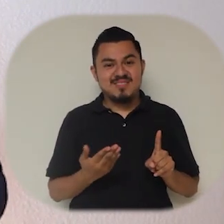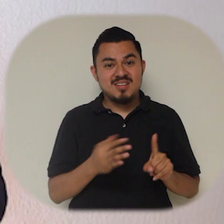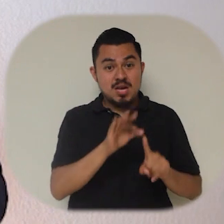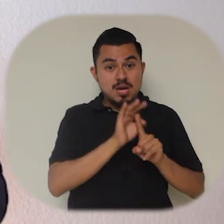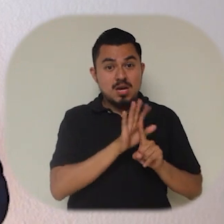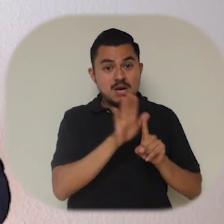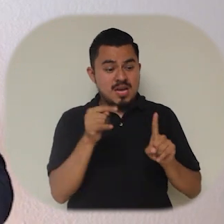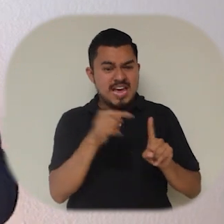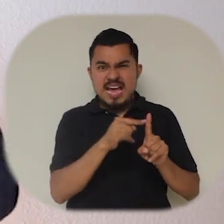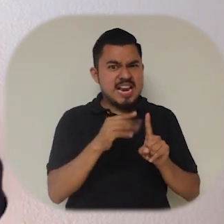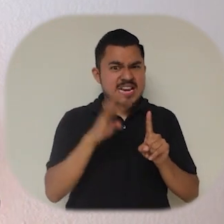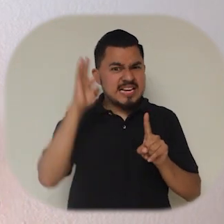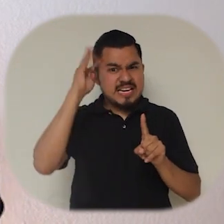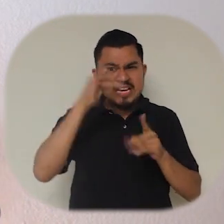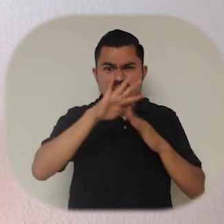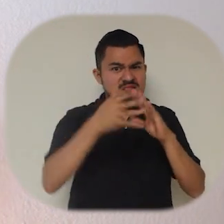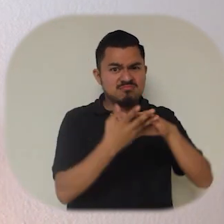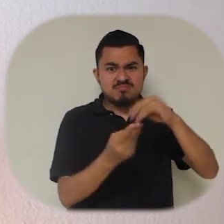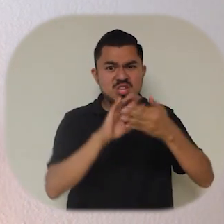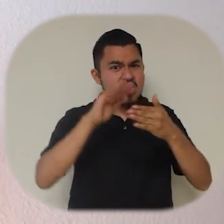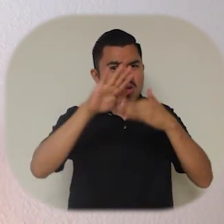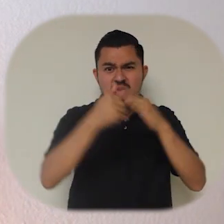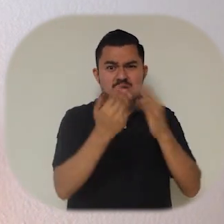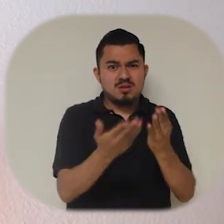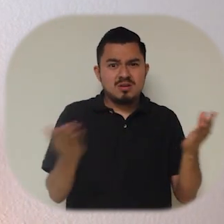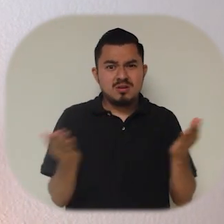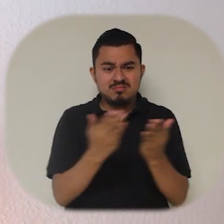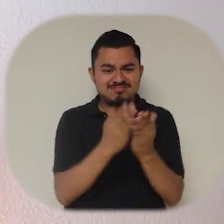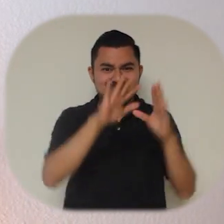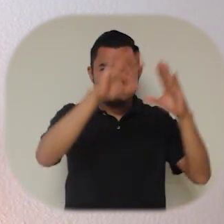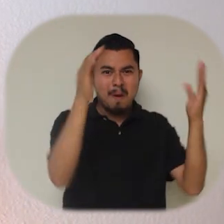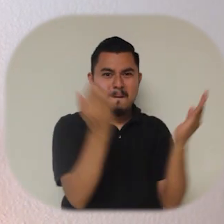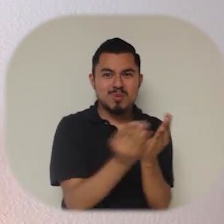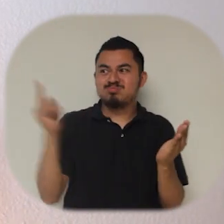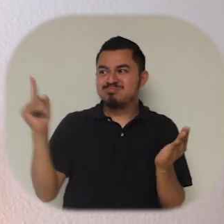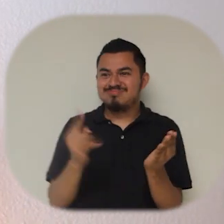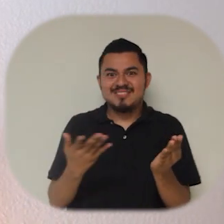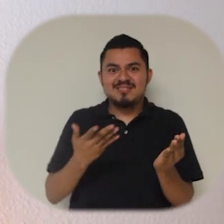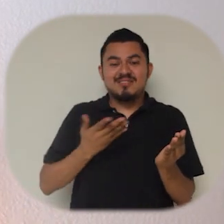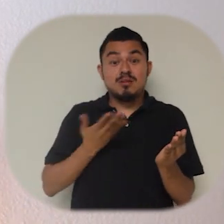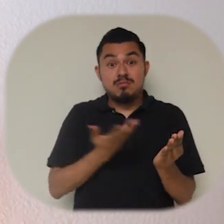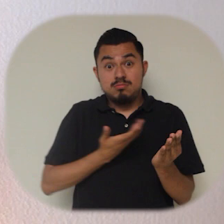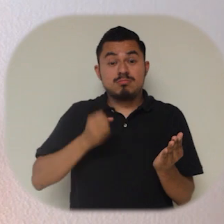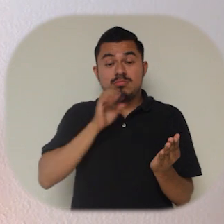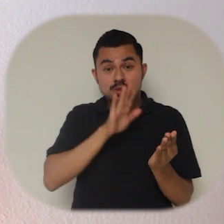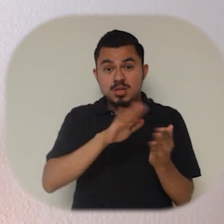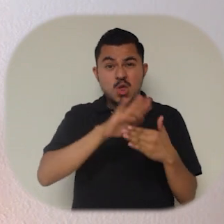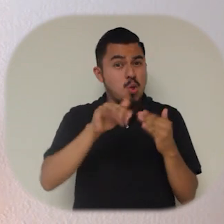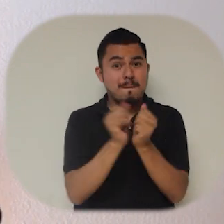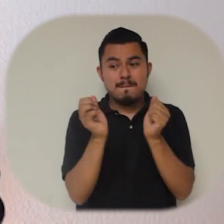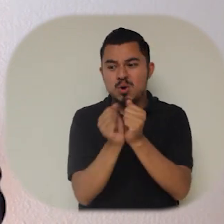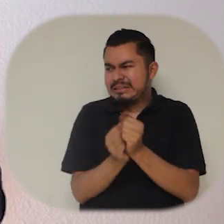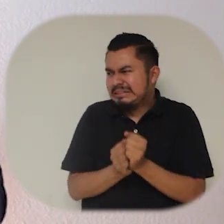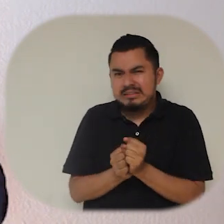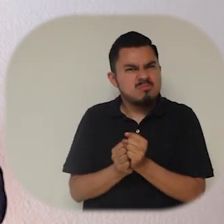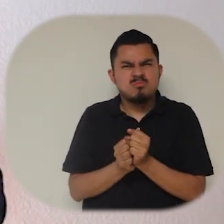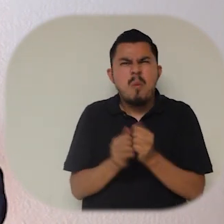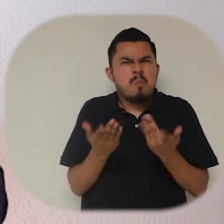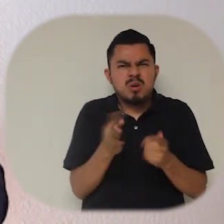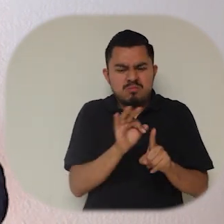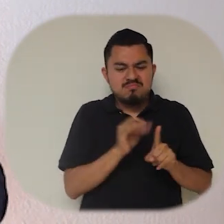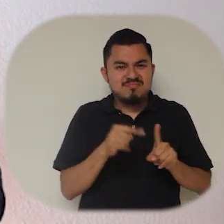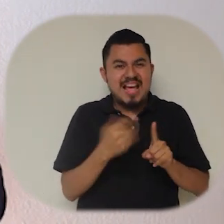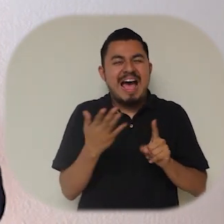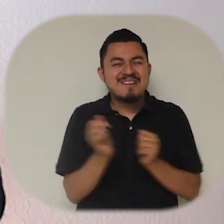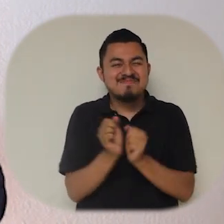este creador de todas las cosas, aquel que es todopoderoso, viene a nuestra vida, y por eso podemos decir que todo el problema está